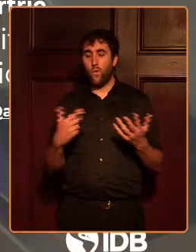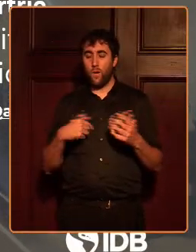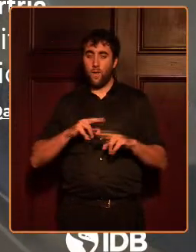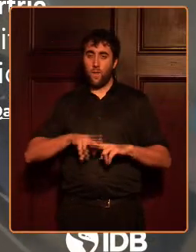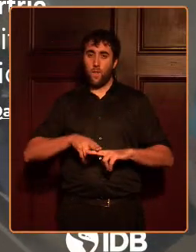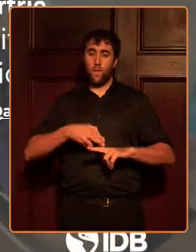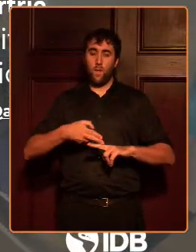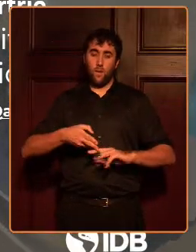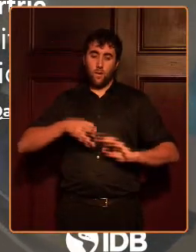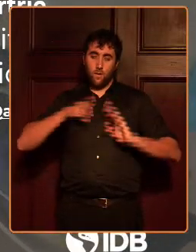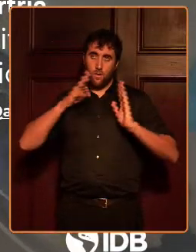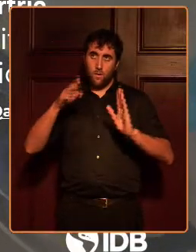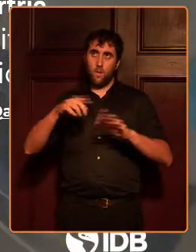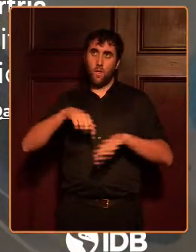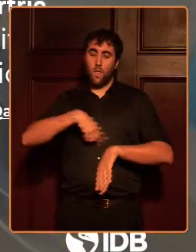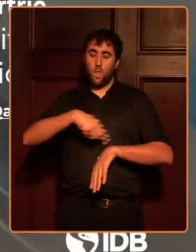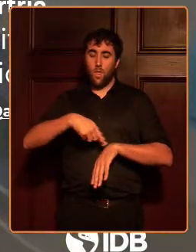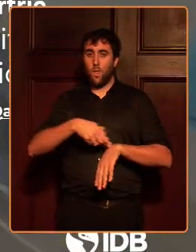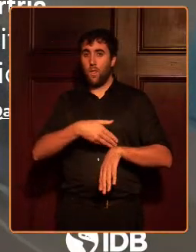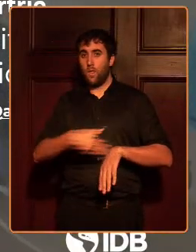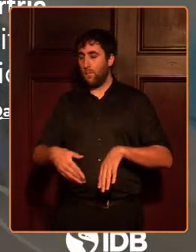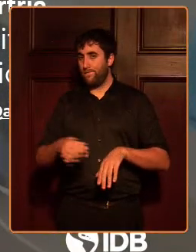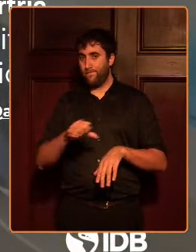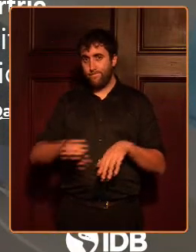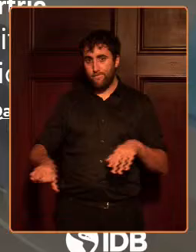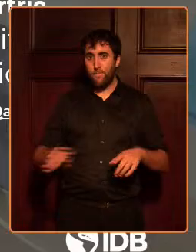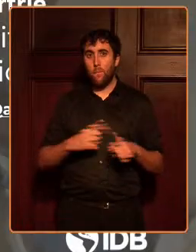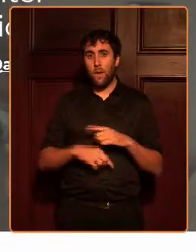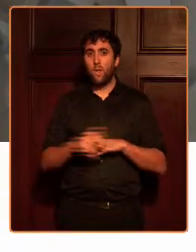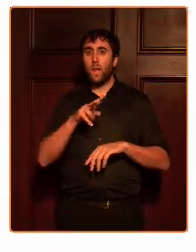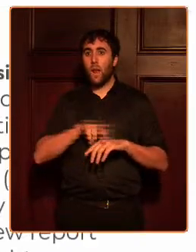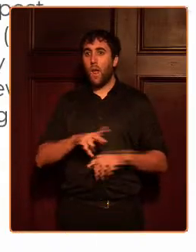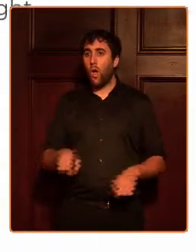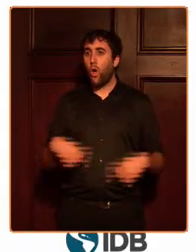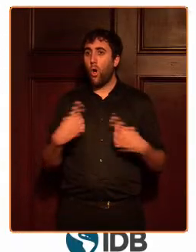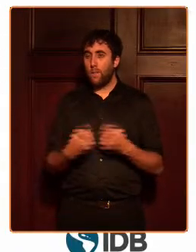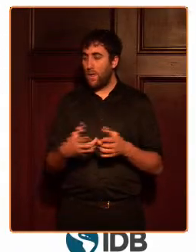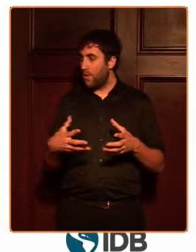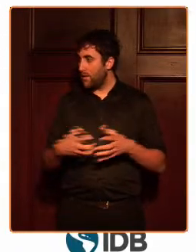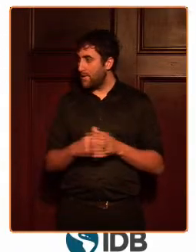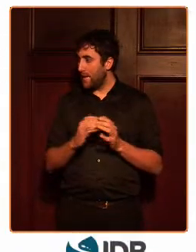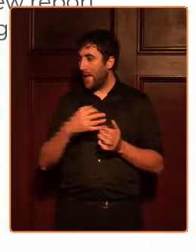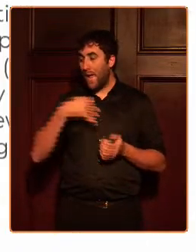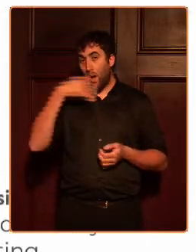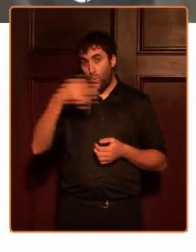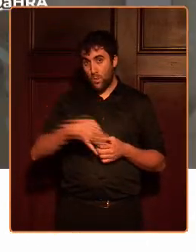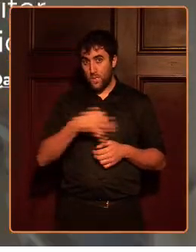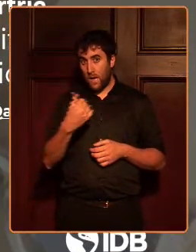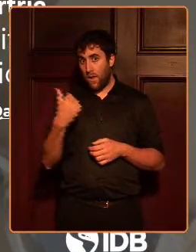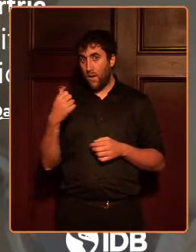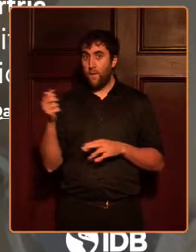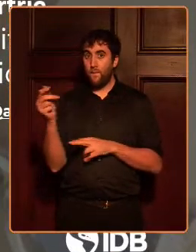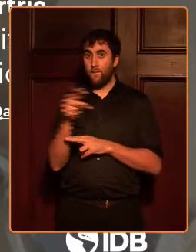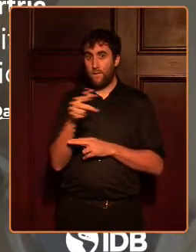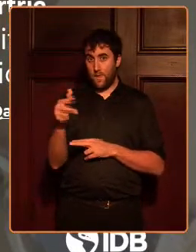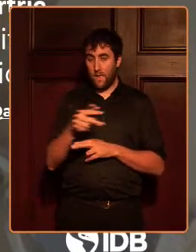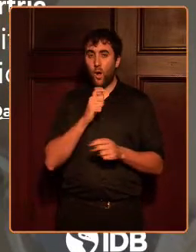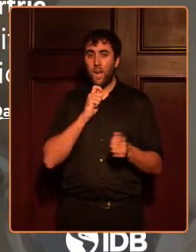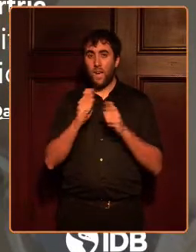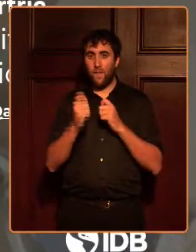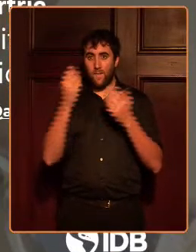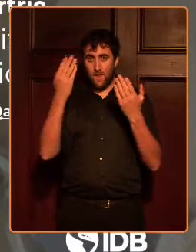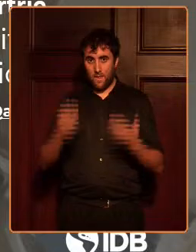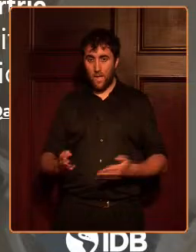me voy a demorar mucho en esto, pero sí les aconsejo al que le interese escuchar esta entrevista a